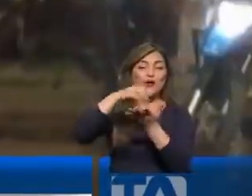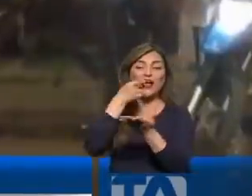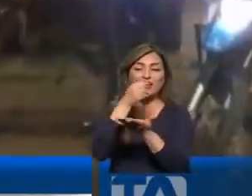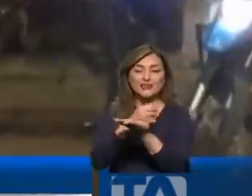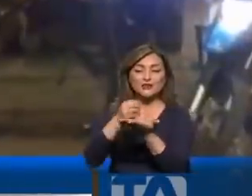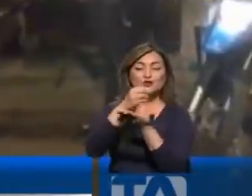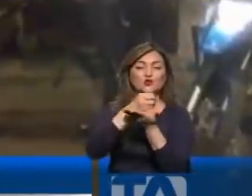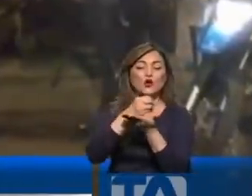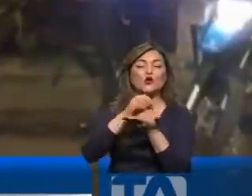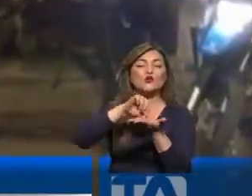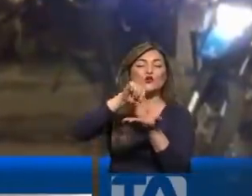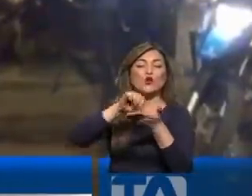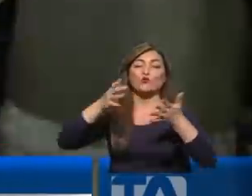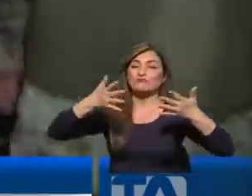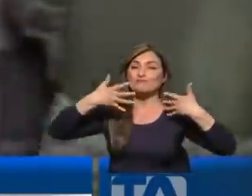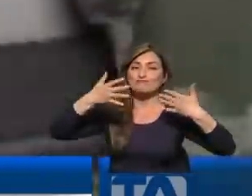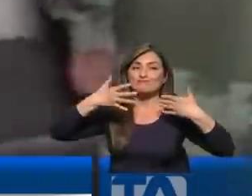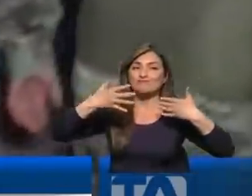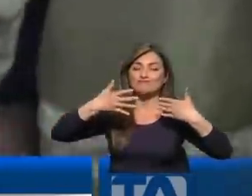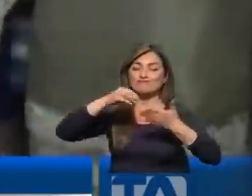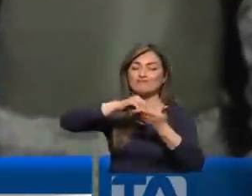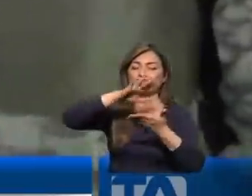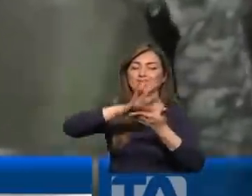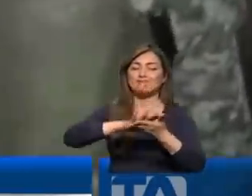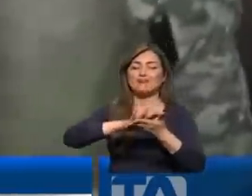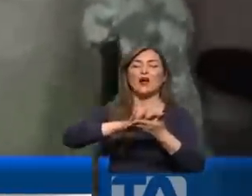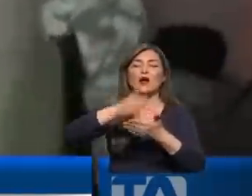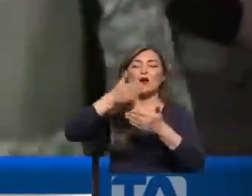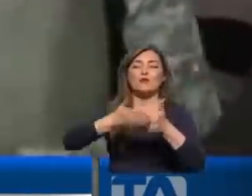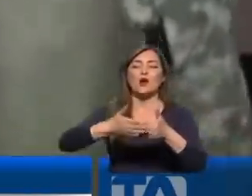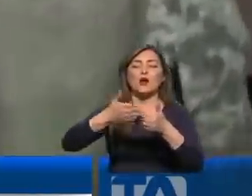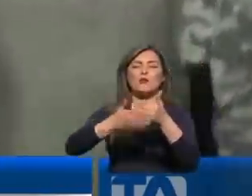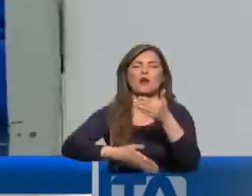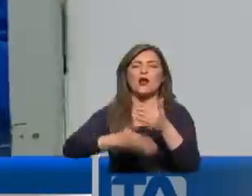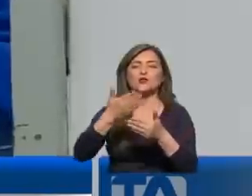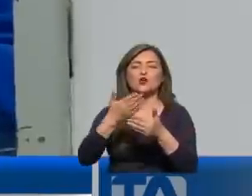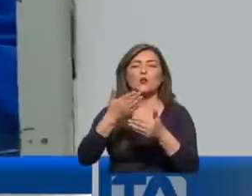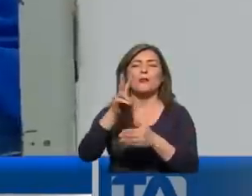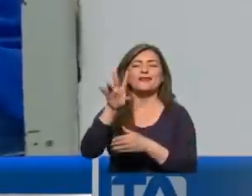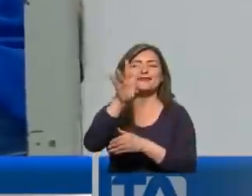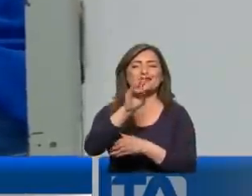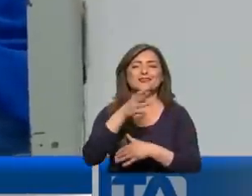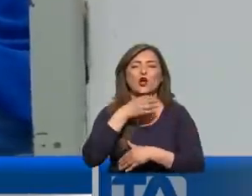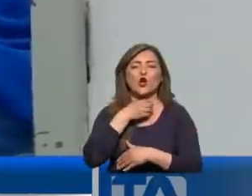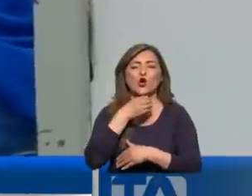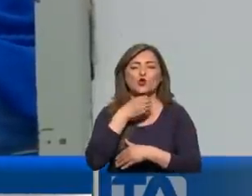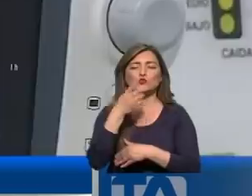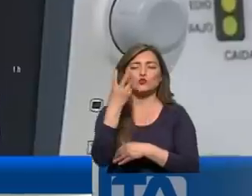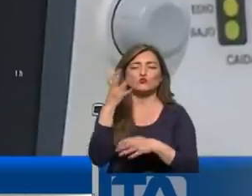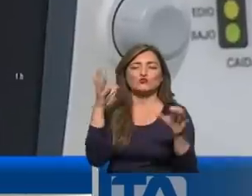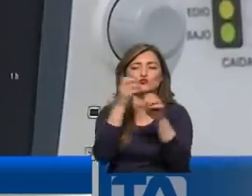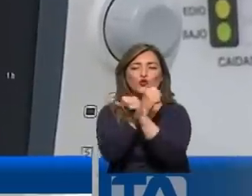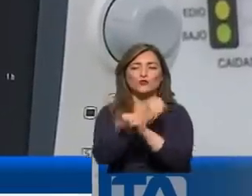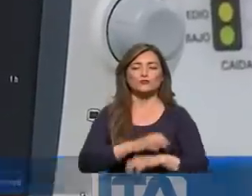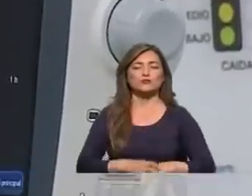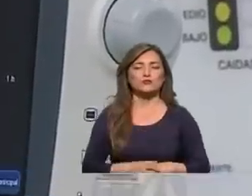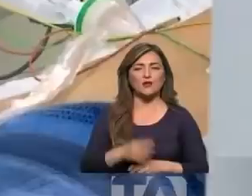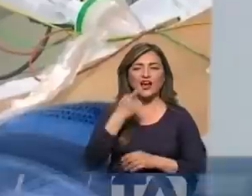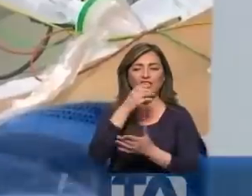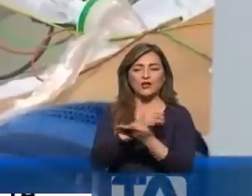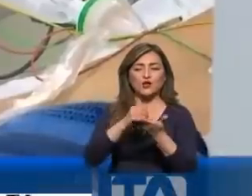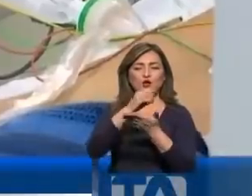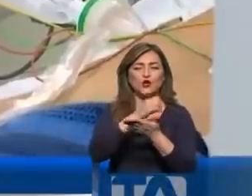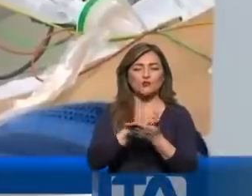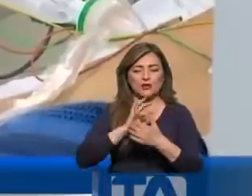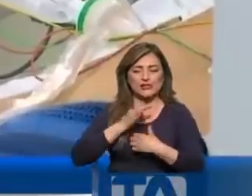Oro y la ciudad de Guayaquil estará vigente hasta la medianoche del 27 de agosto. En la provincia de El Oro se han registrado 26